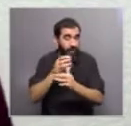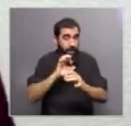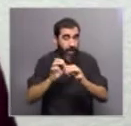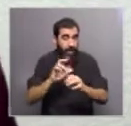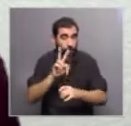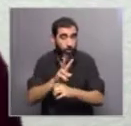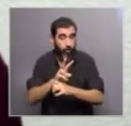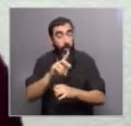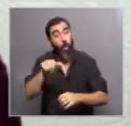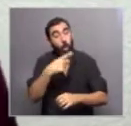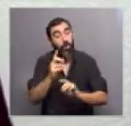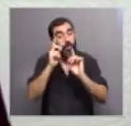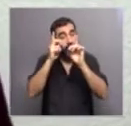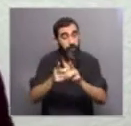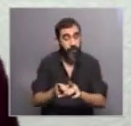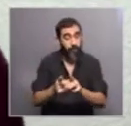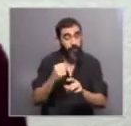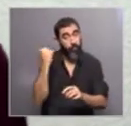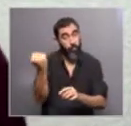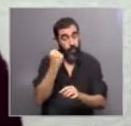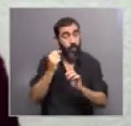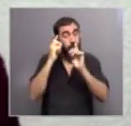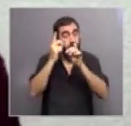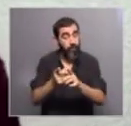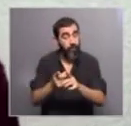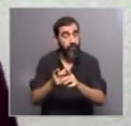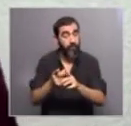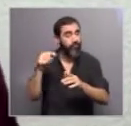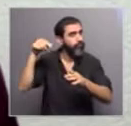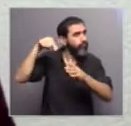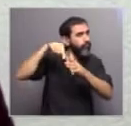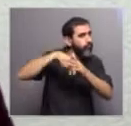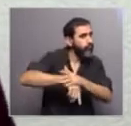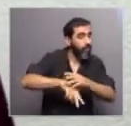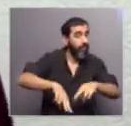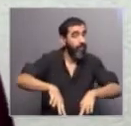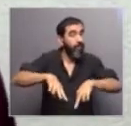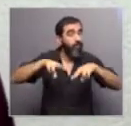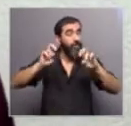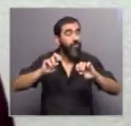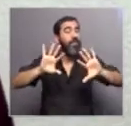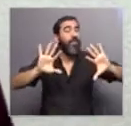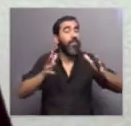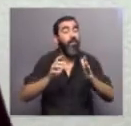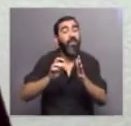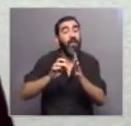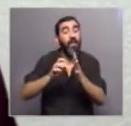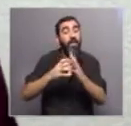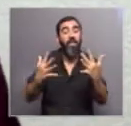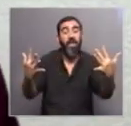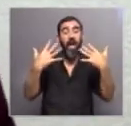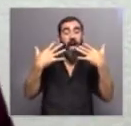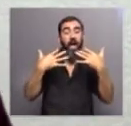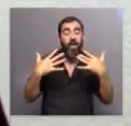energética, y otra también, y no menos importante, profundizar las líneas de investigación justamente en lo que es la calidad de aire de